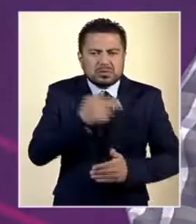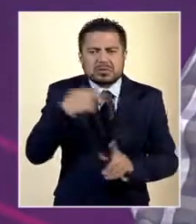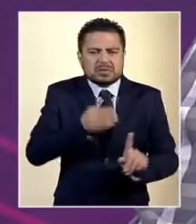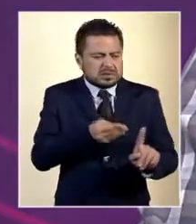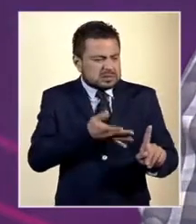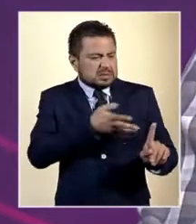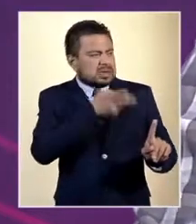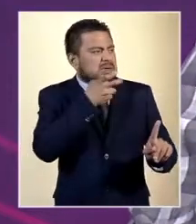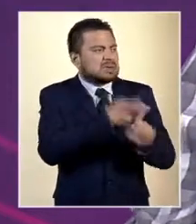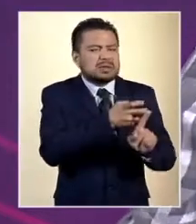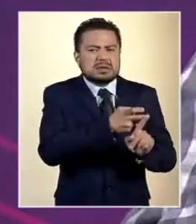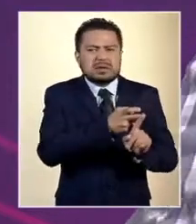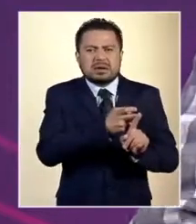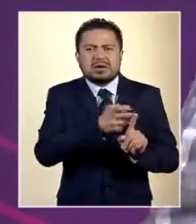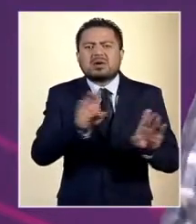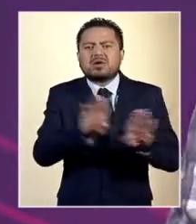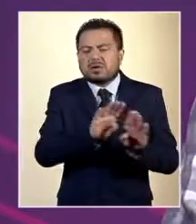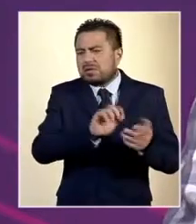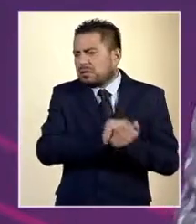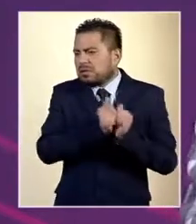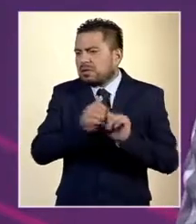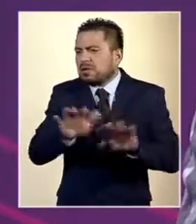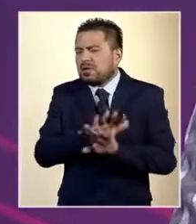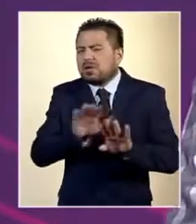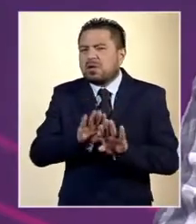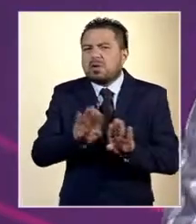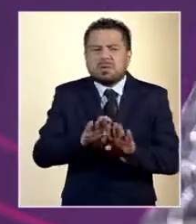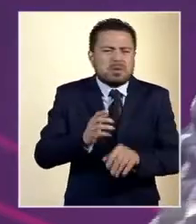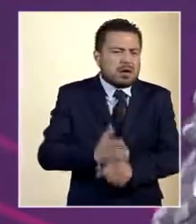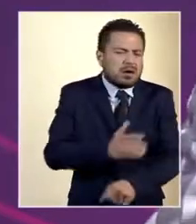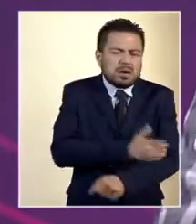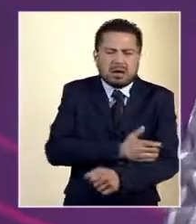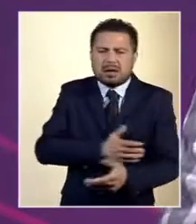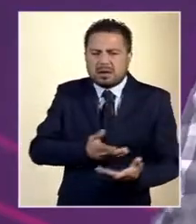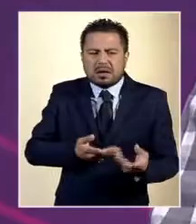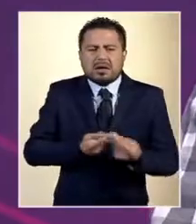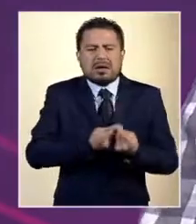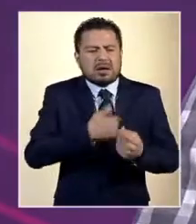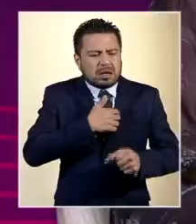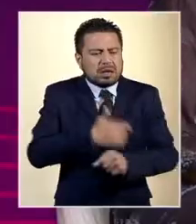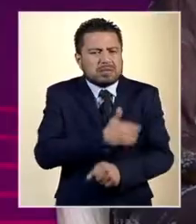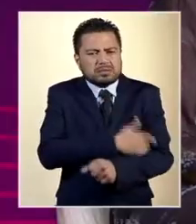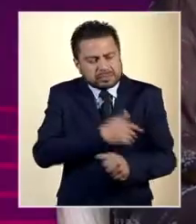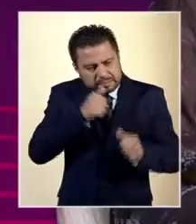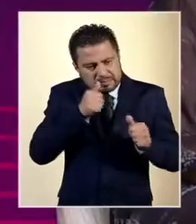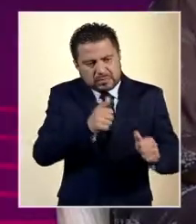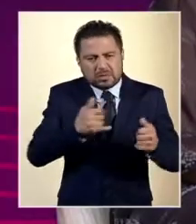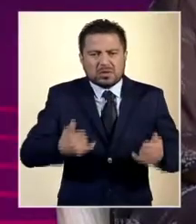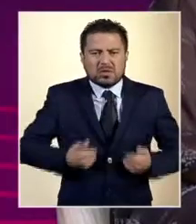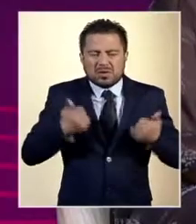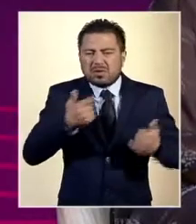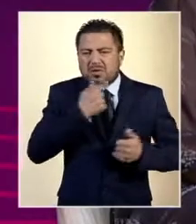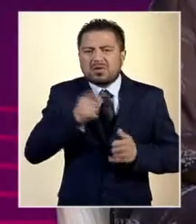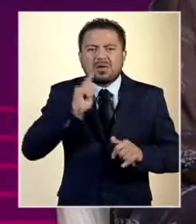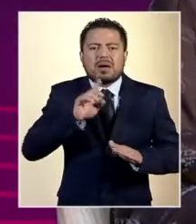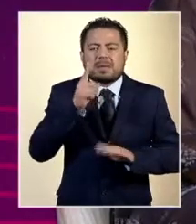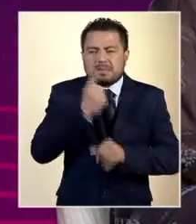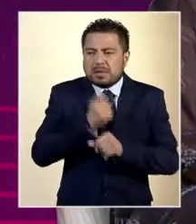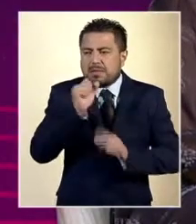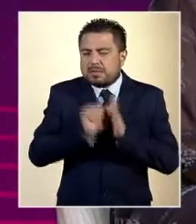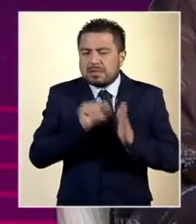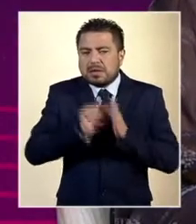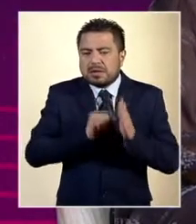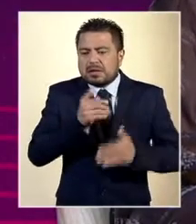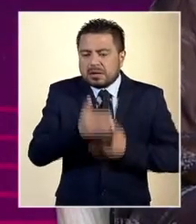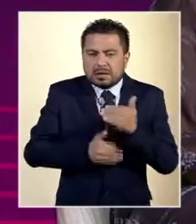llamamos de renta tutelar, porque es como muy acompañado, ¿no? Vamos ahí acompañando a chavos y chavas. Los primeros meses a lo